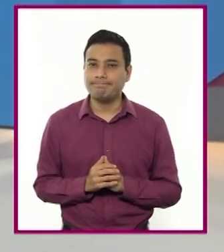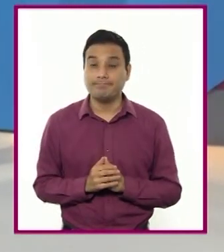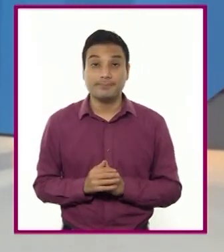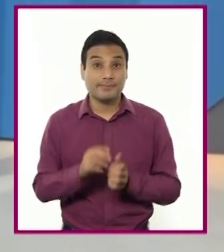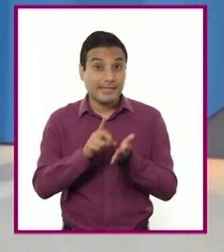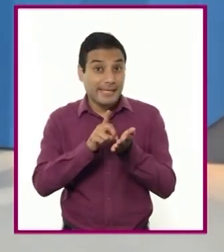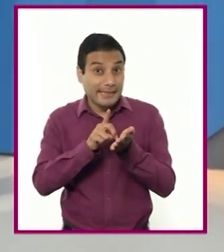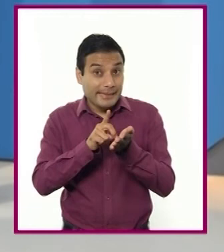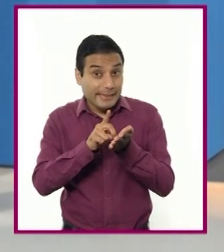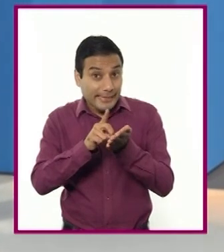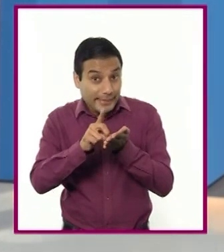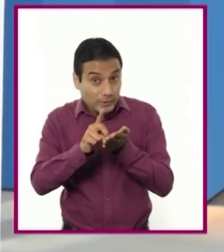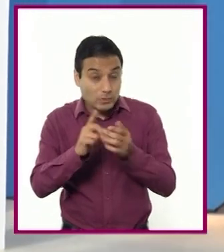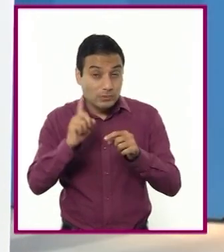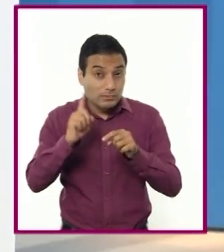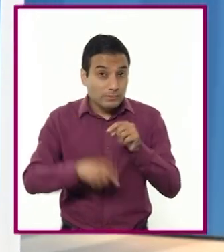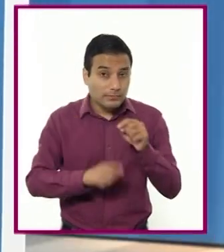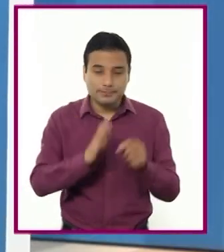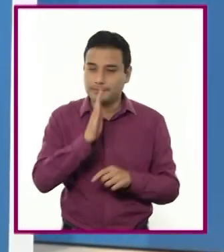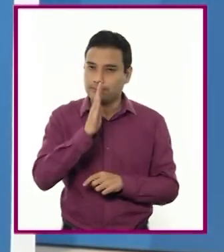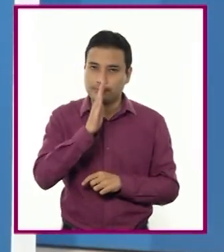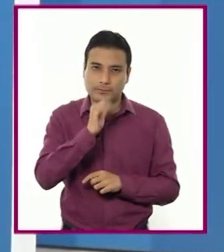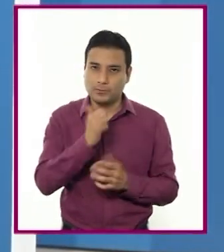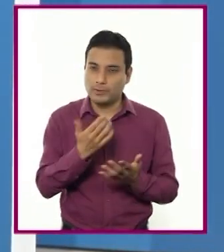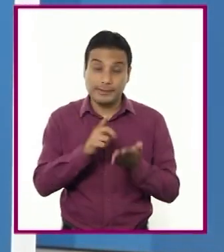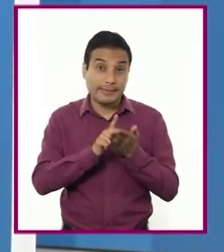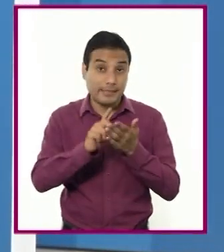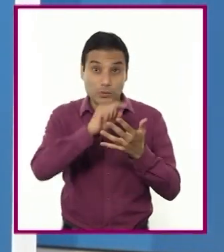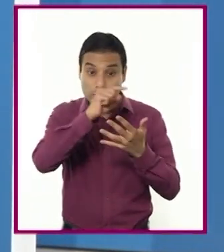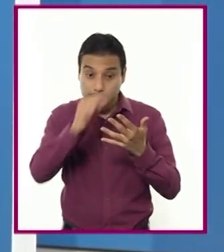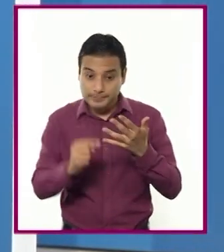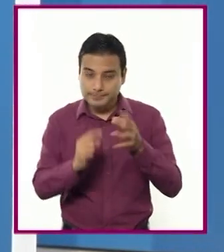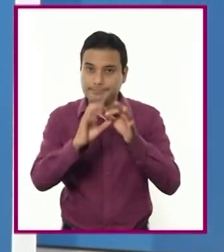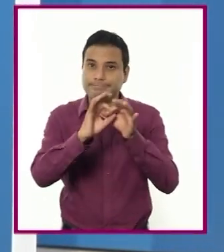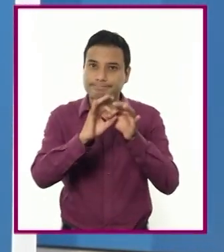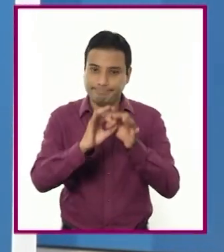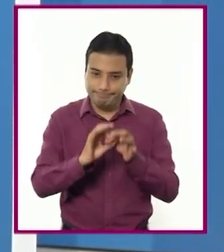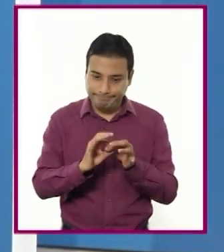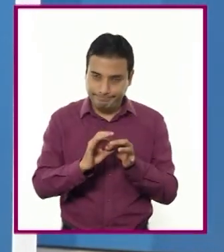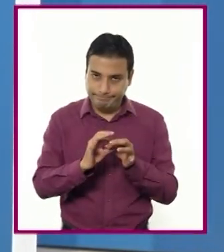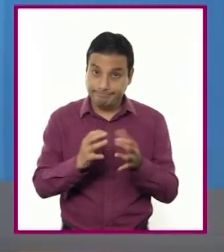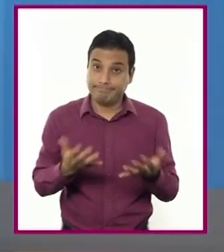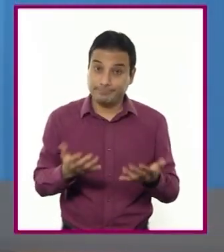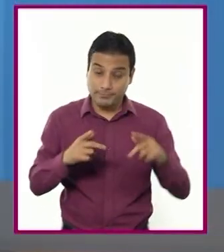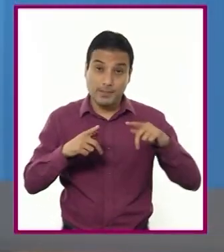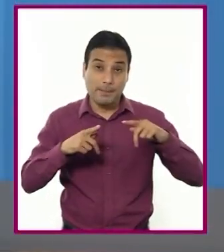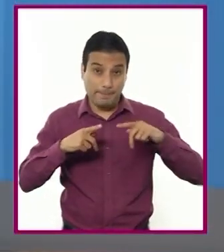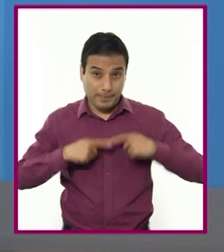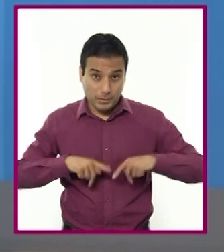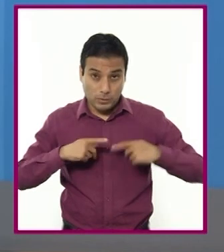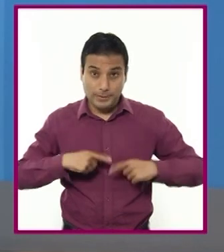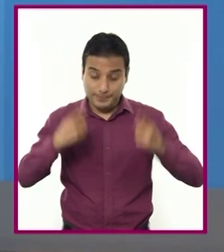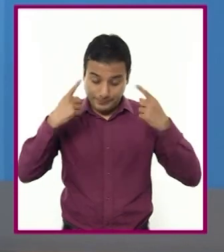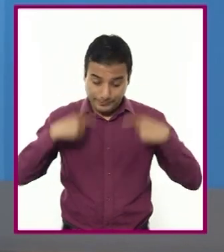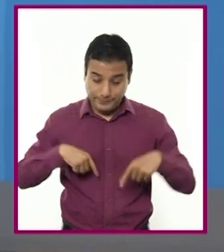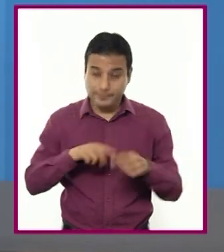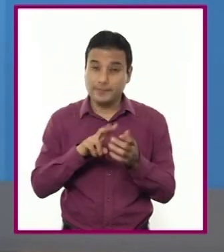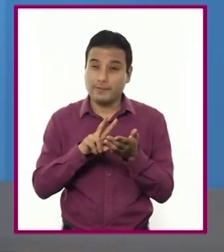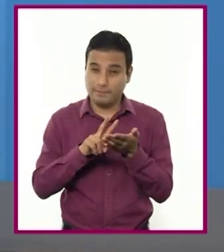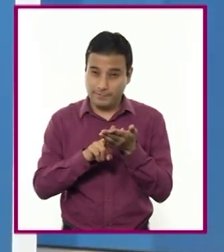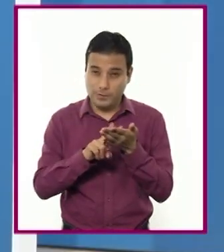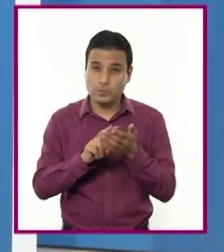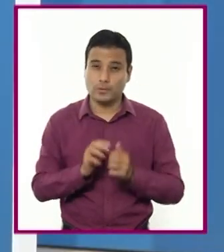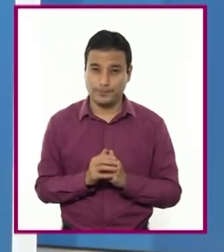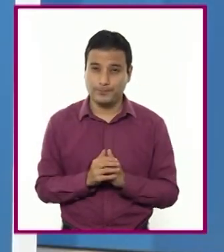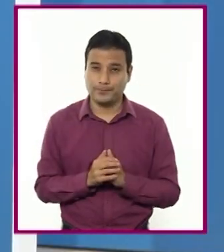son indivisibles e interdependientes. Propician que se vea al ser humano en su dignidad de manera integral.